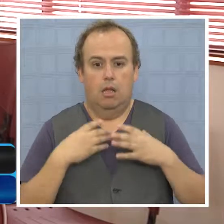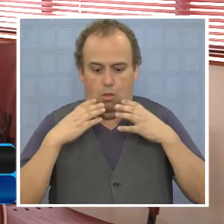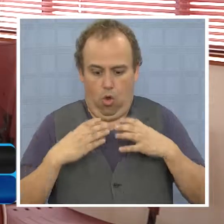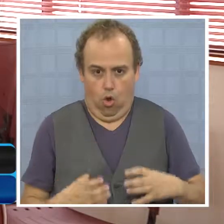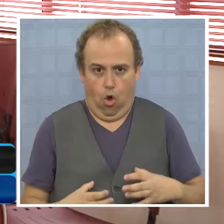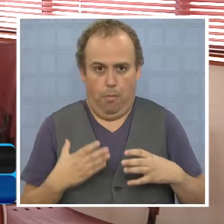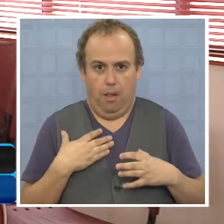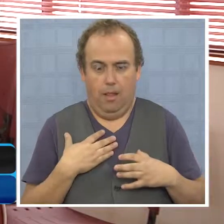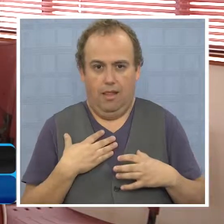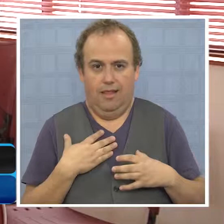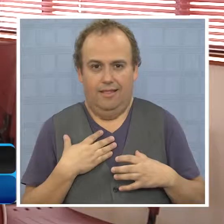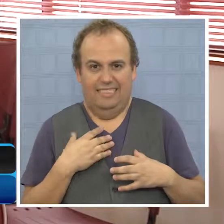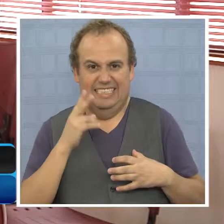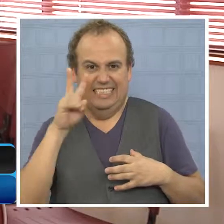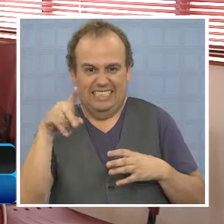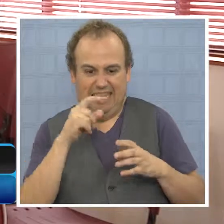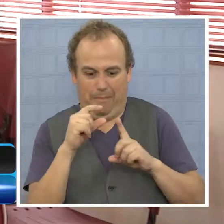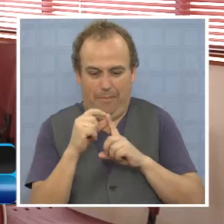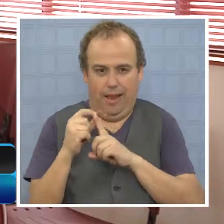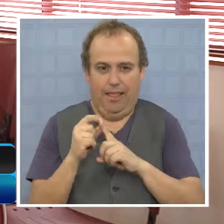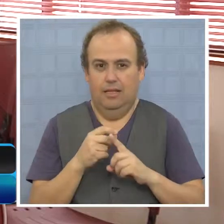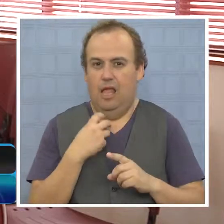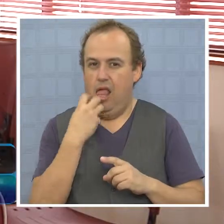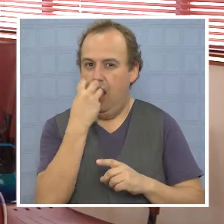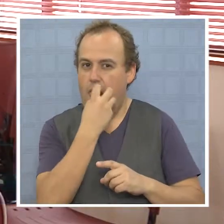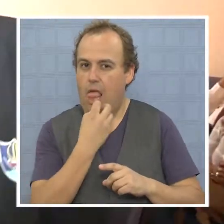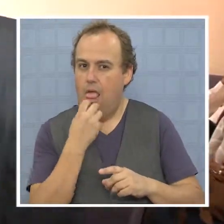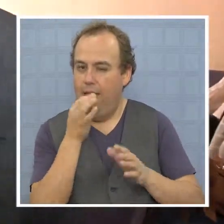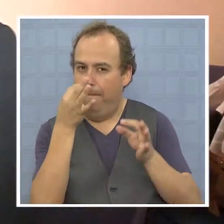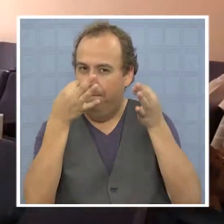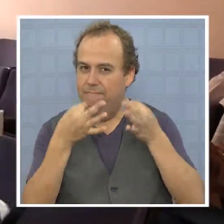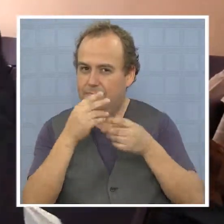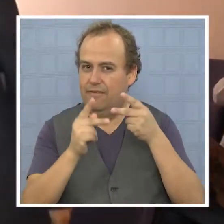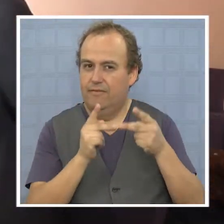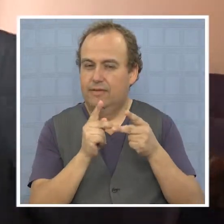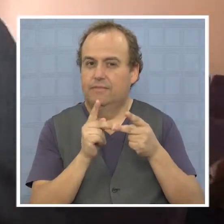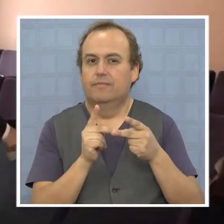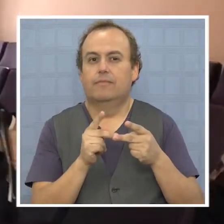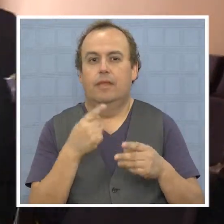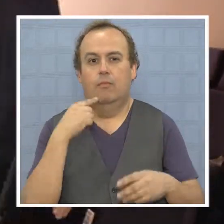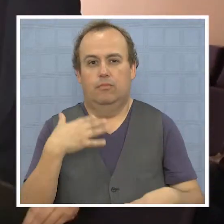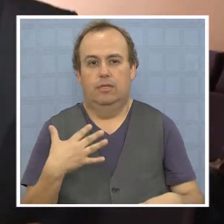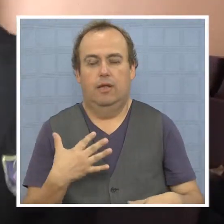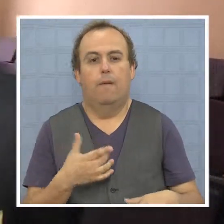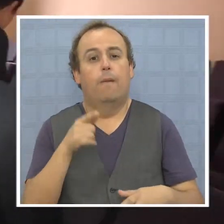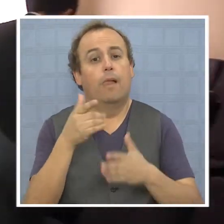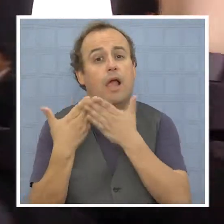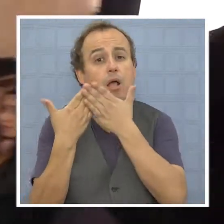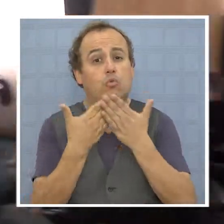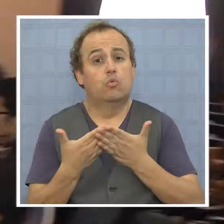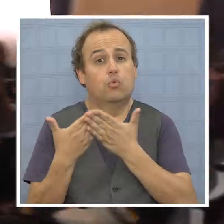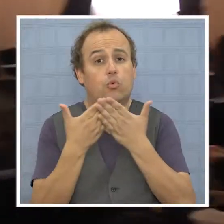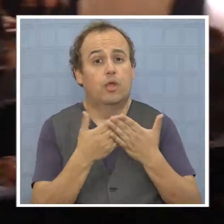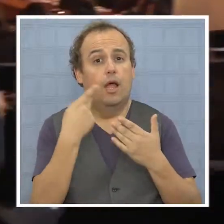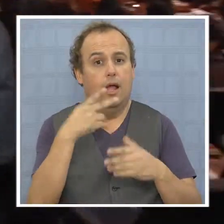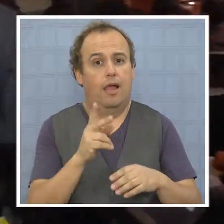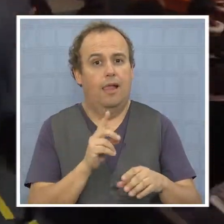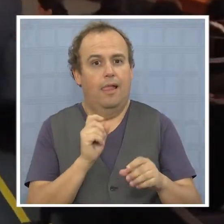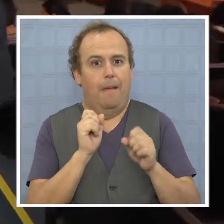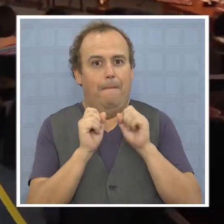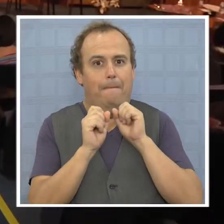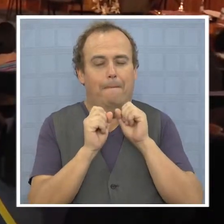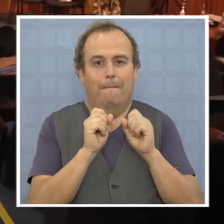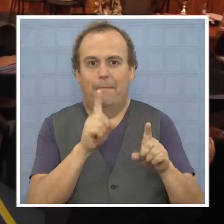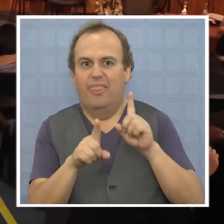no verbal, la pronunciación del idioma inglés y los contenidos. Mientras que los alumnos que participaron del debate